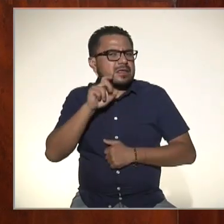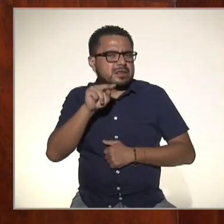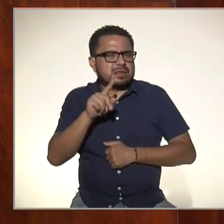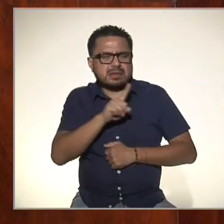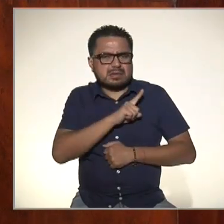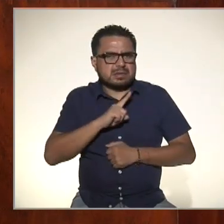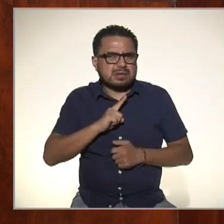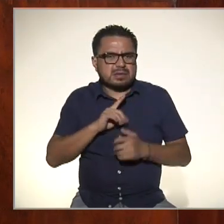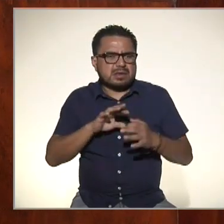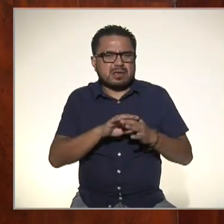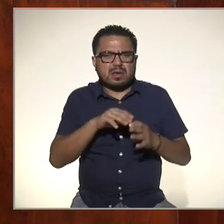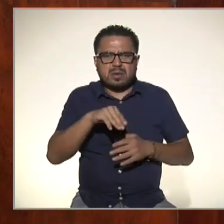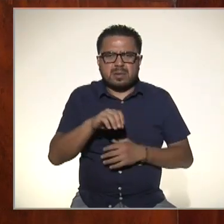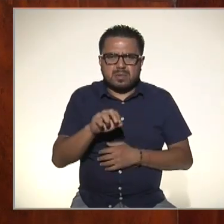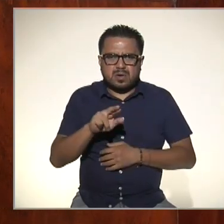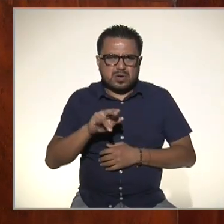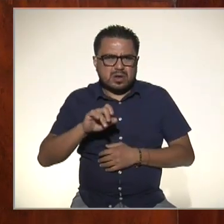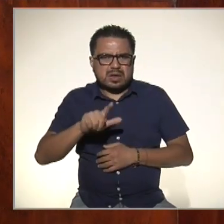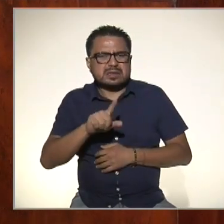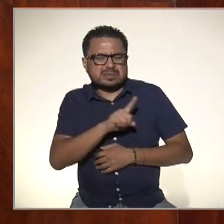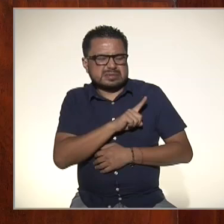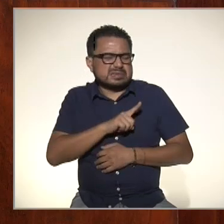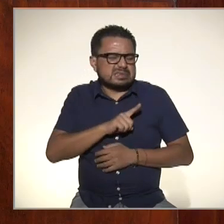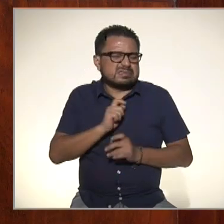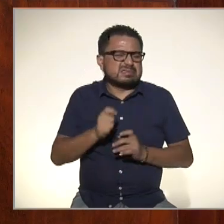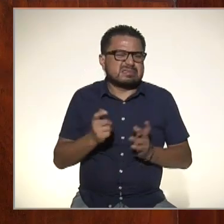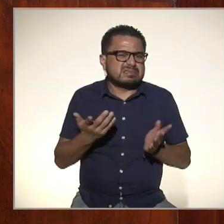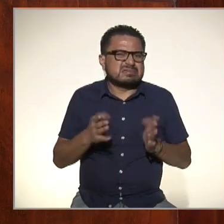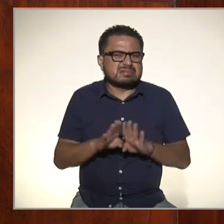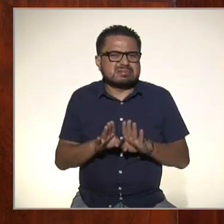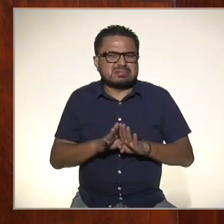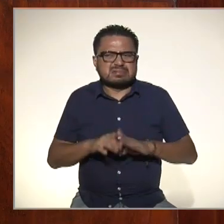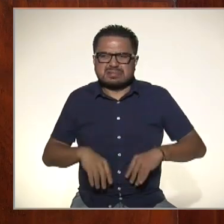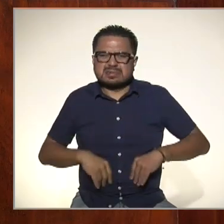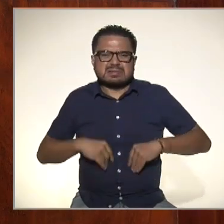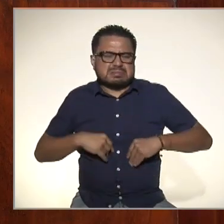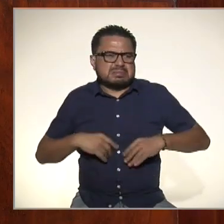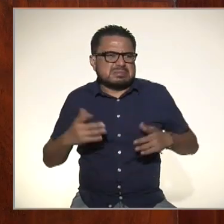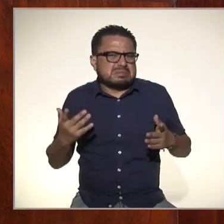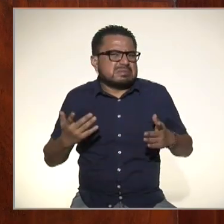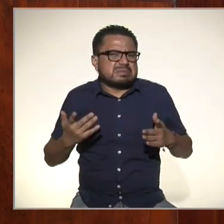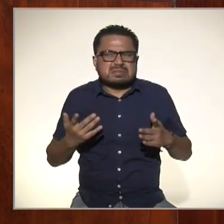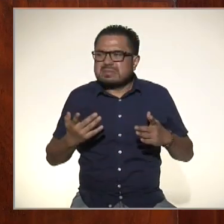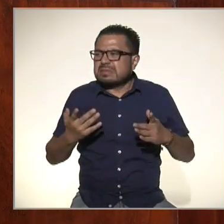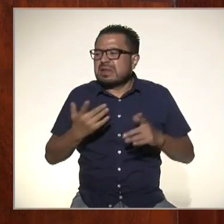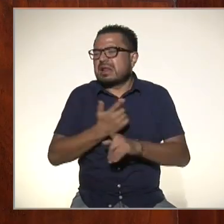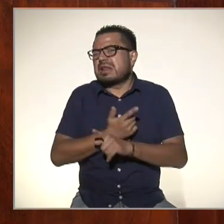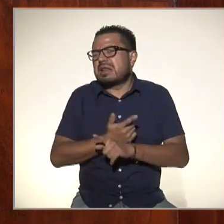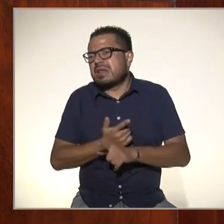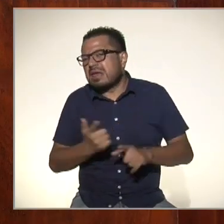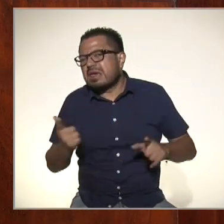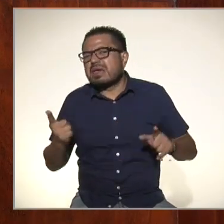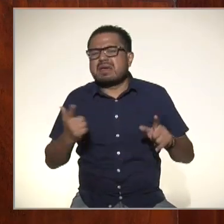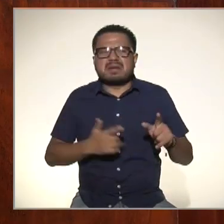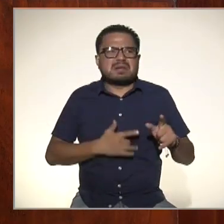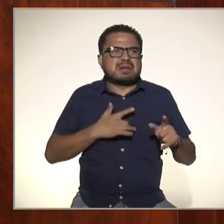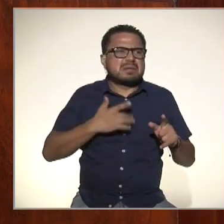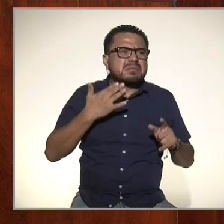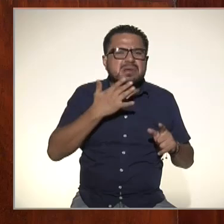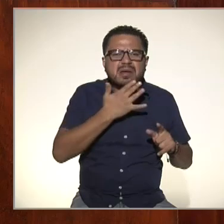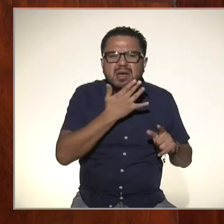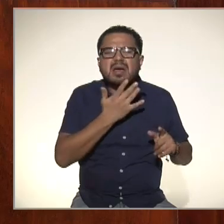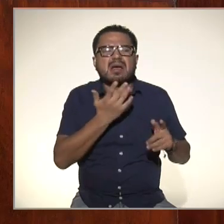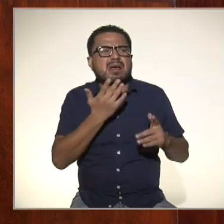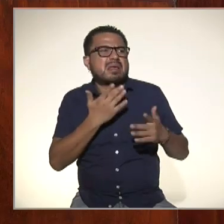ser moralizada, es decir, que tiene que ser vivida de manera libre, de manera satisfactoria, de